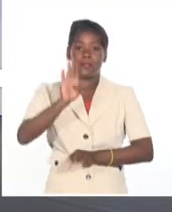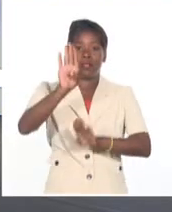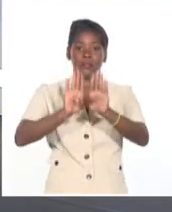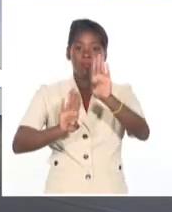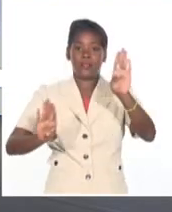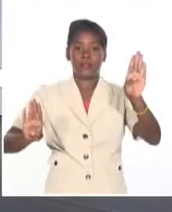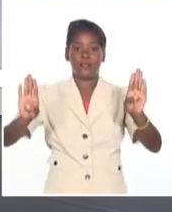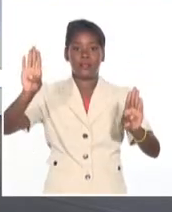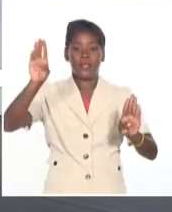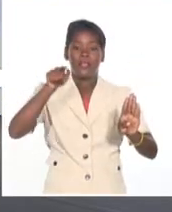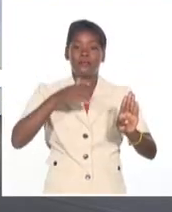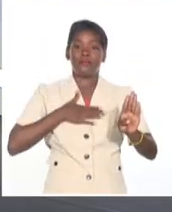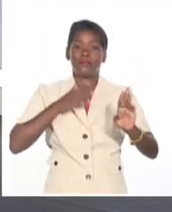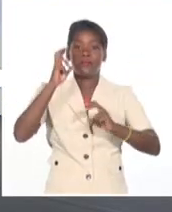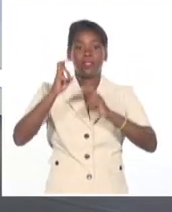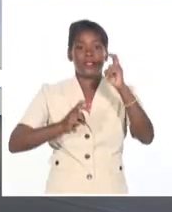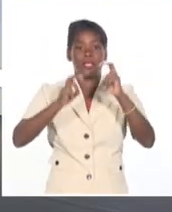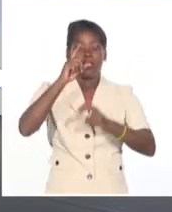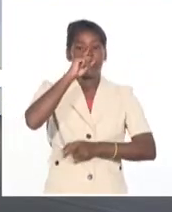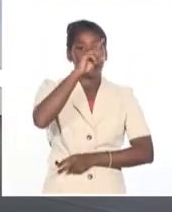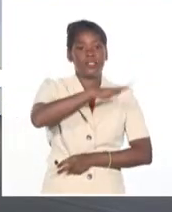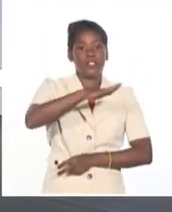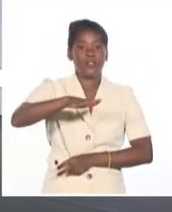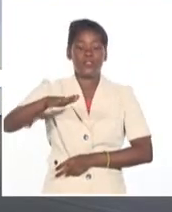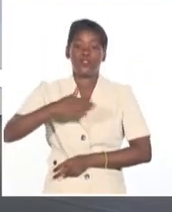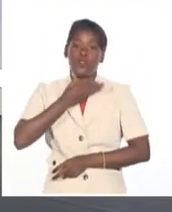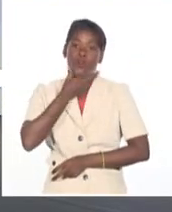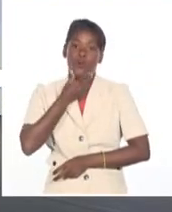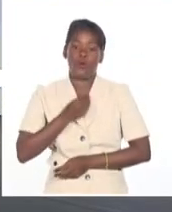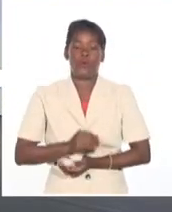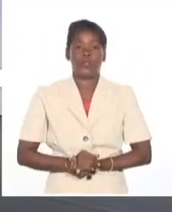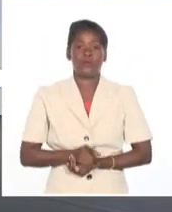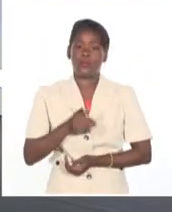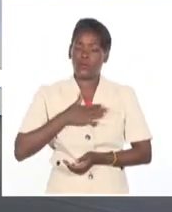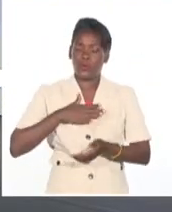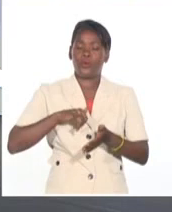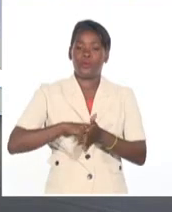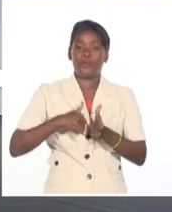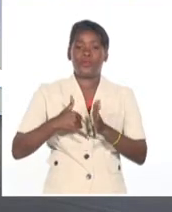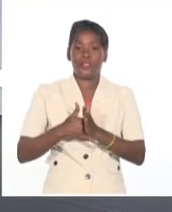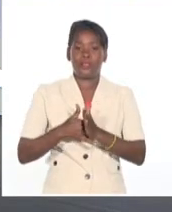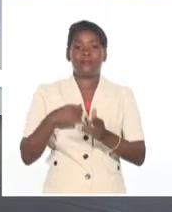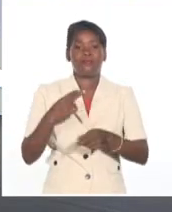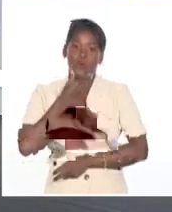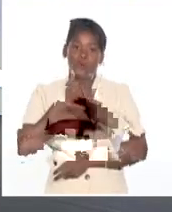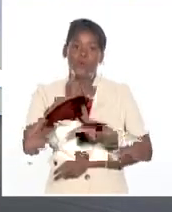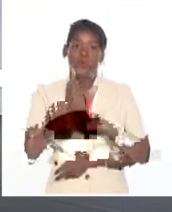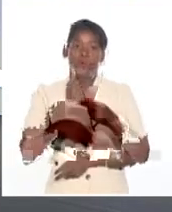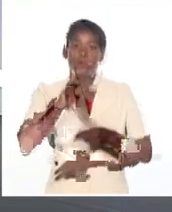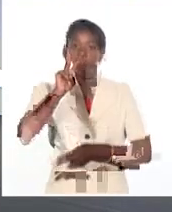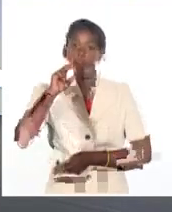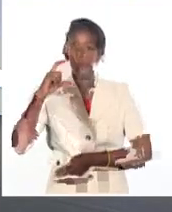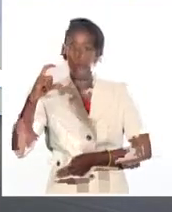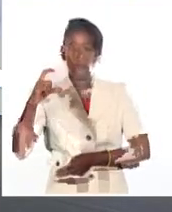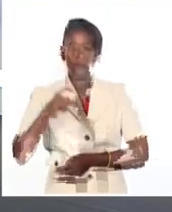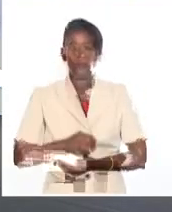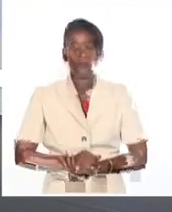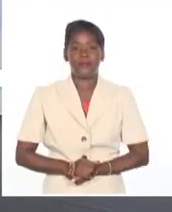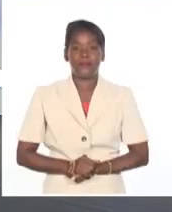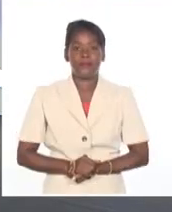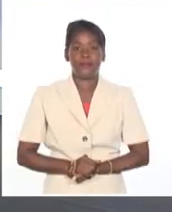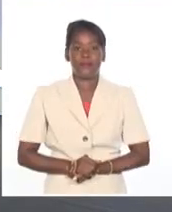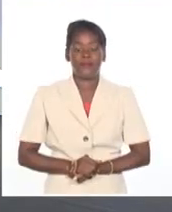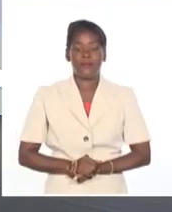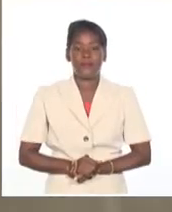y adolescentes del proyecto Rodando Fantasías, pertenecientes a la Red Cámara Chica de Villa Clara y otros interesados en